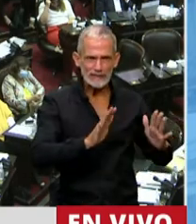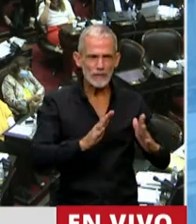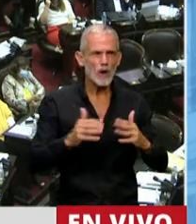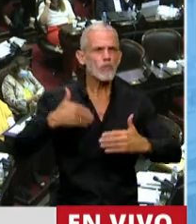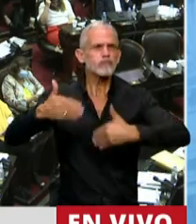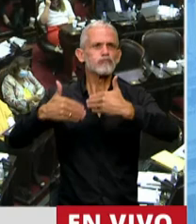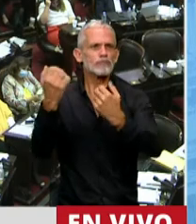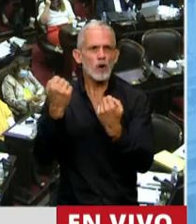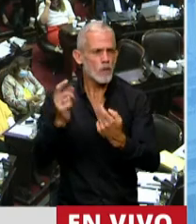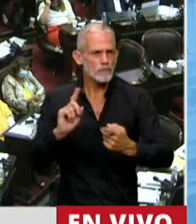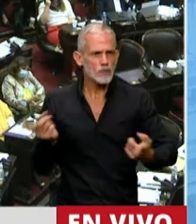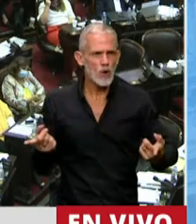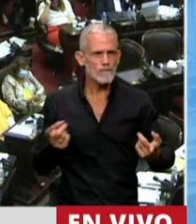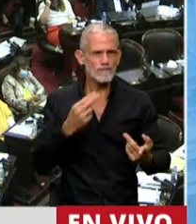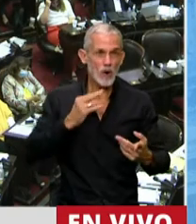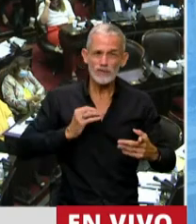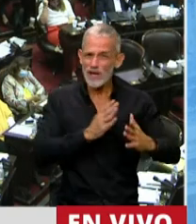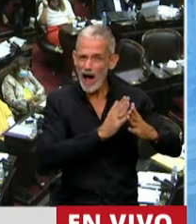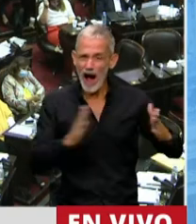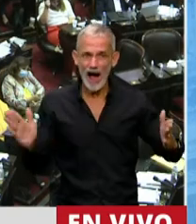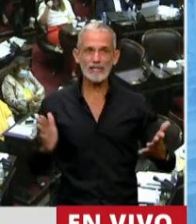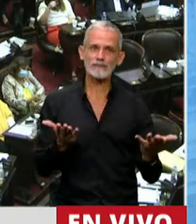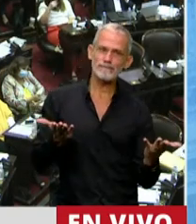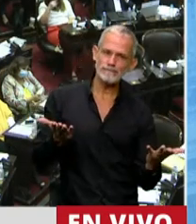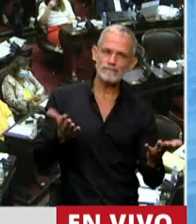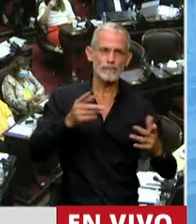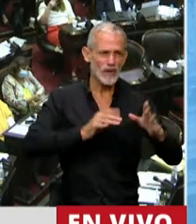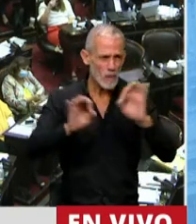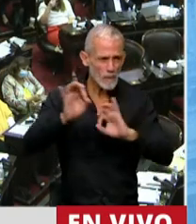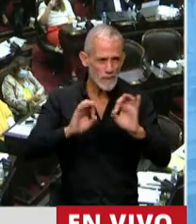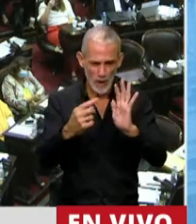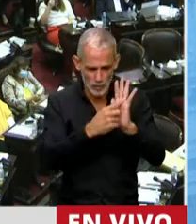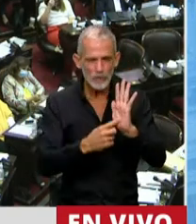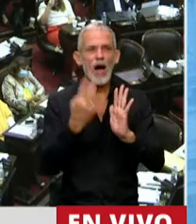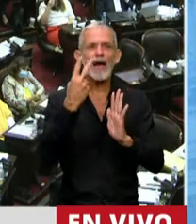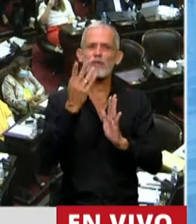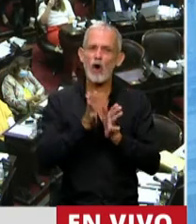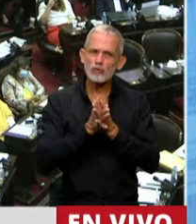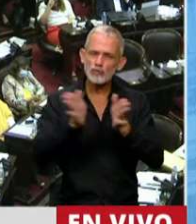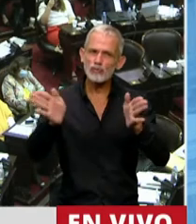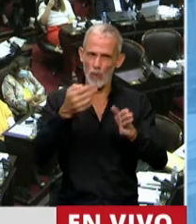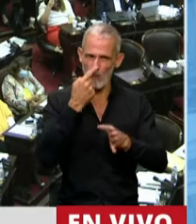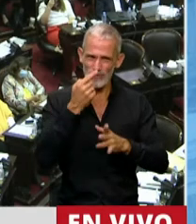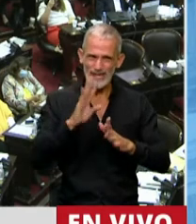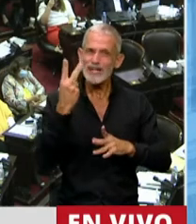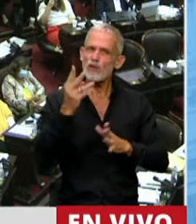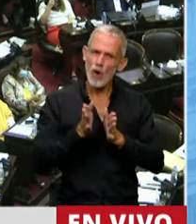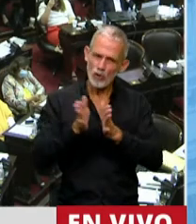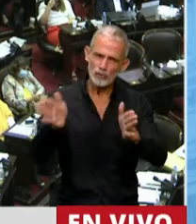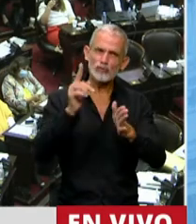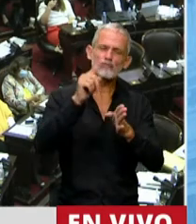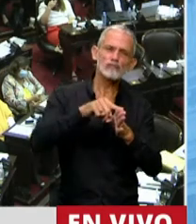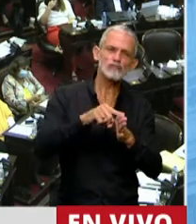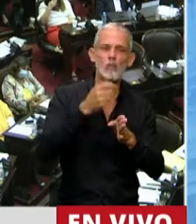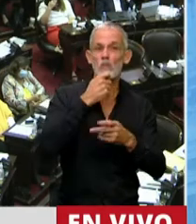Si bien es cierto que en la regla de progresividad del proyecto hay dos esferas que son interesantes, que es que